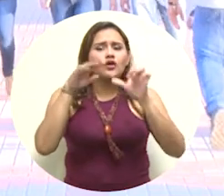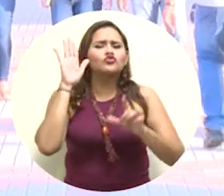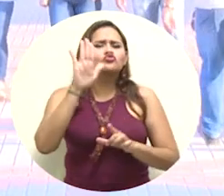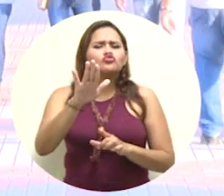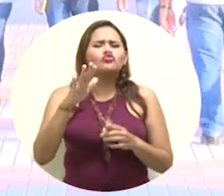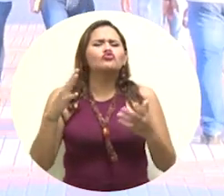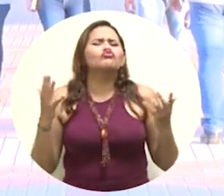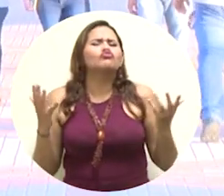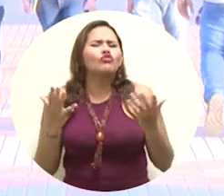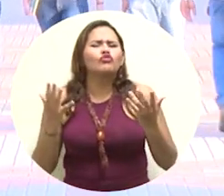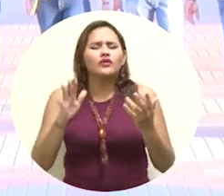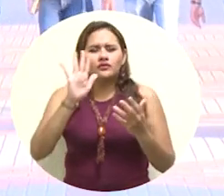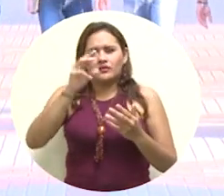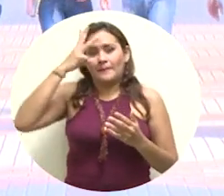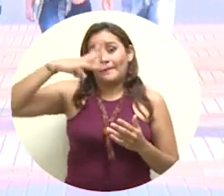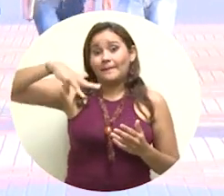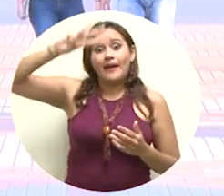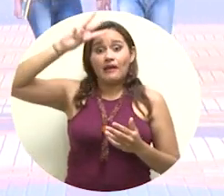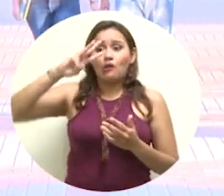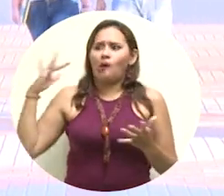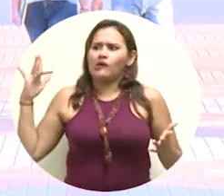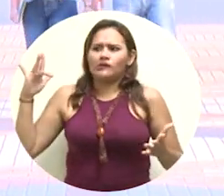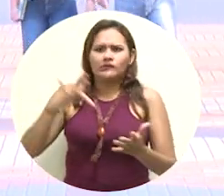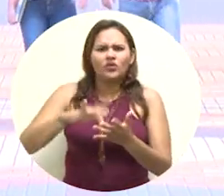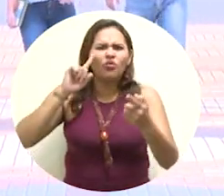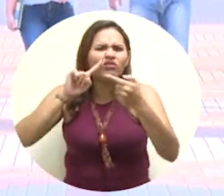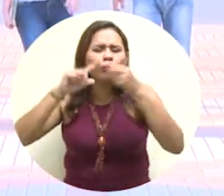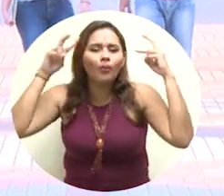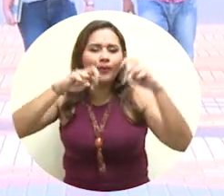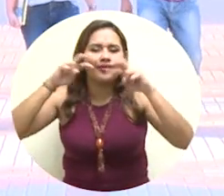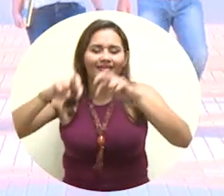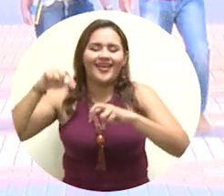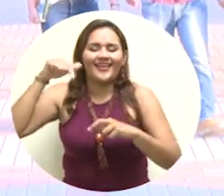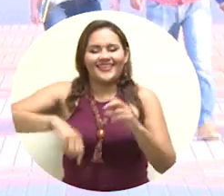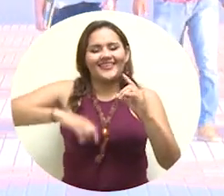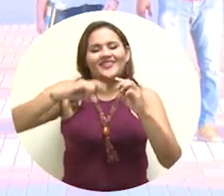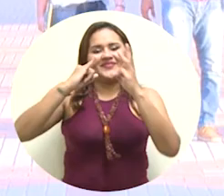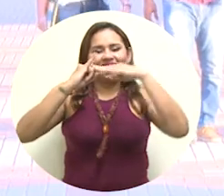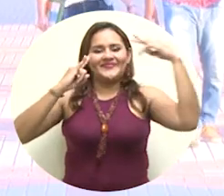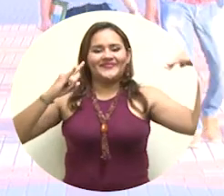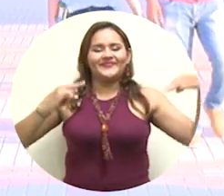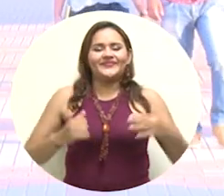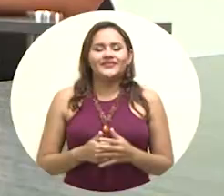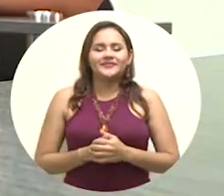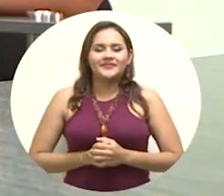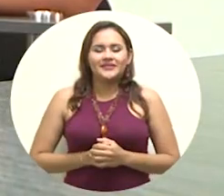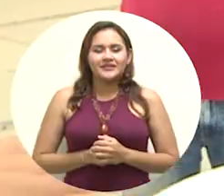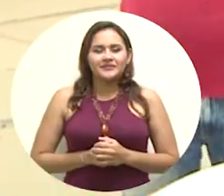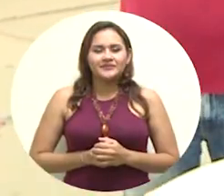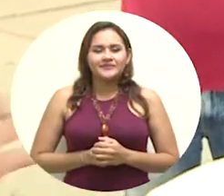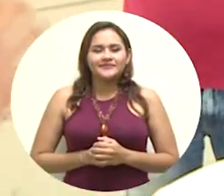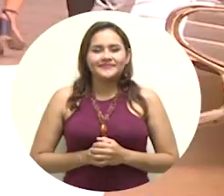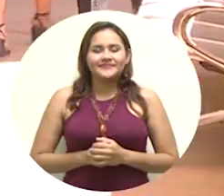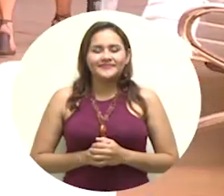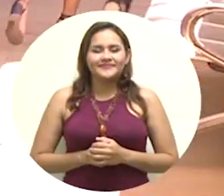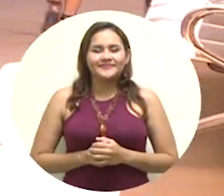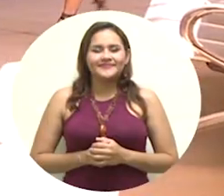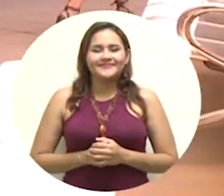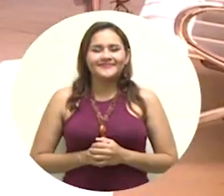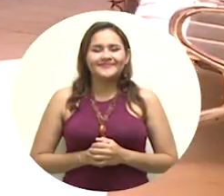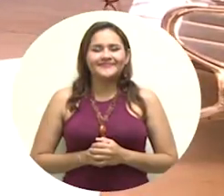Maestrantes de la Universidad Autónoma de Baja California, México, realizaron pasantía de investigación en nuestra alma mater.